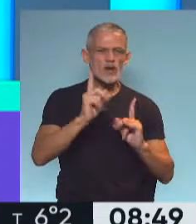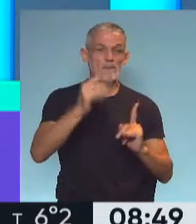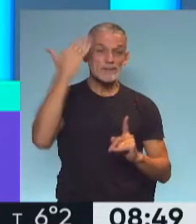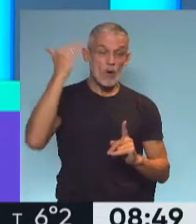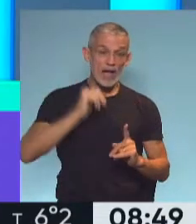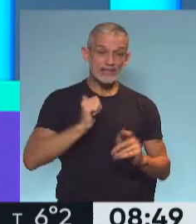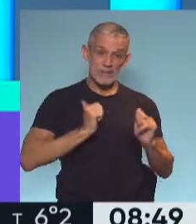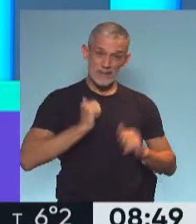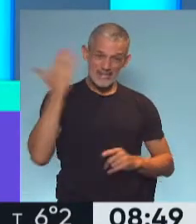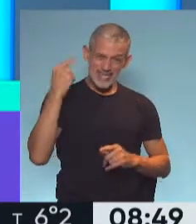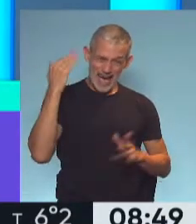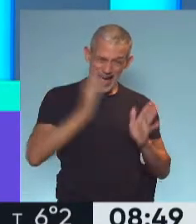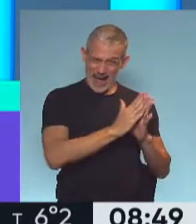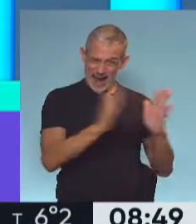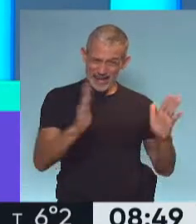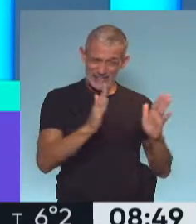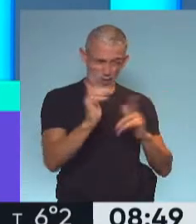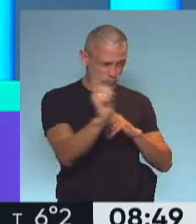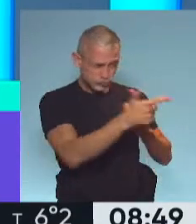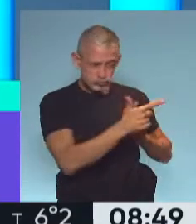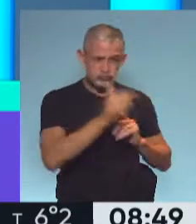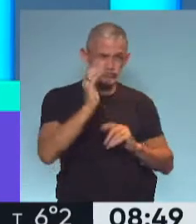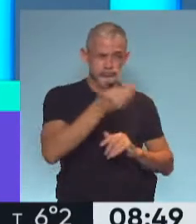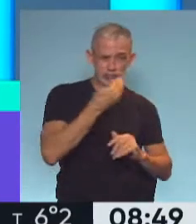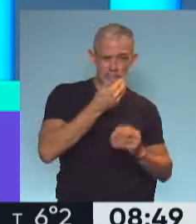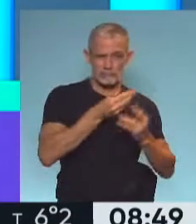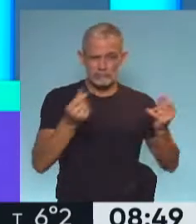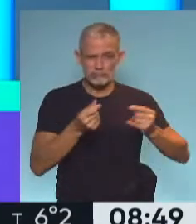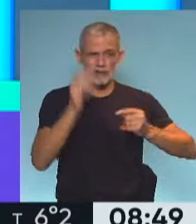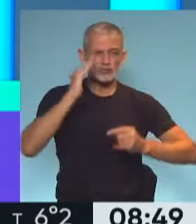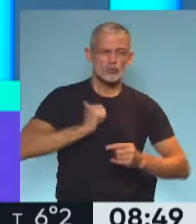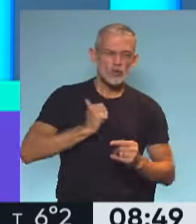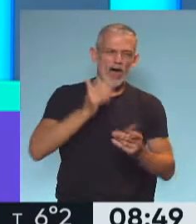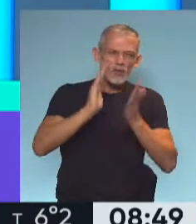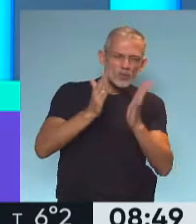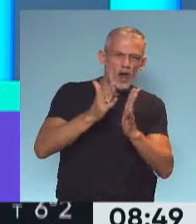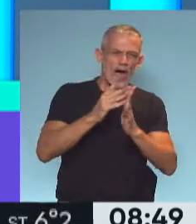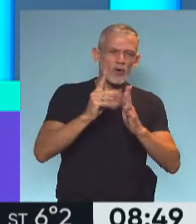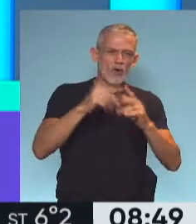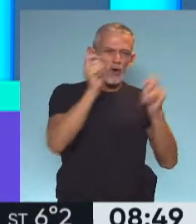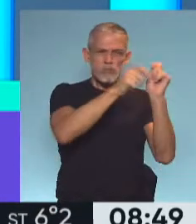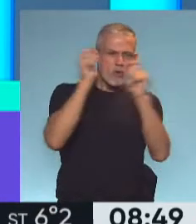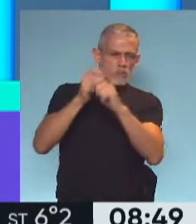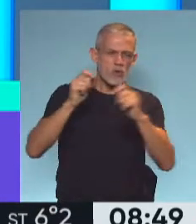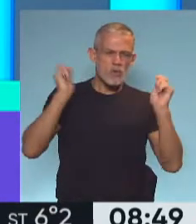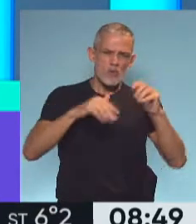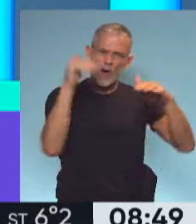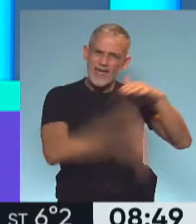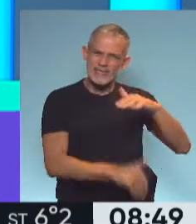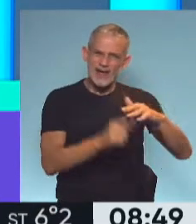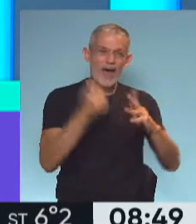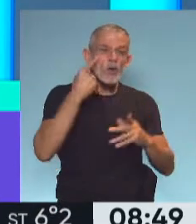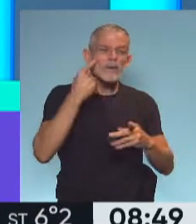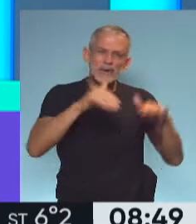a lo que había ocurrido con soldados torturados estaqueados enterrados vivos